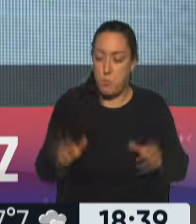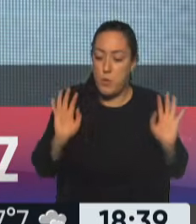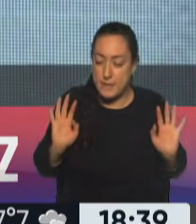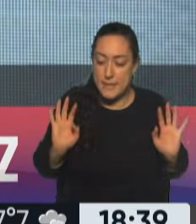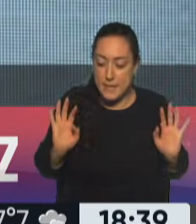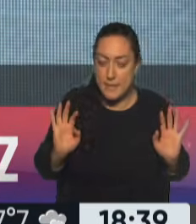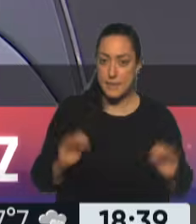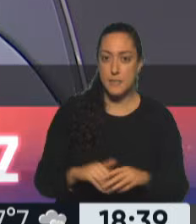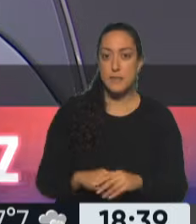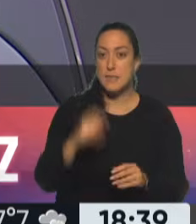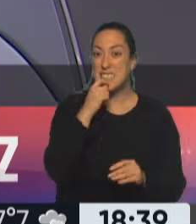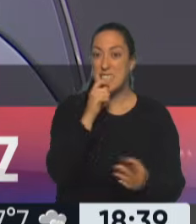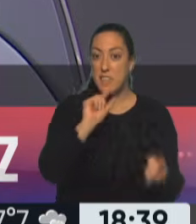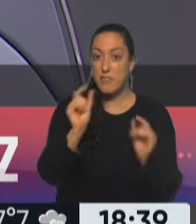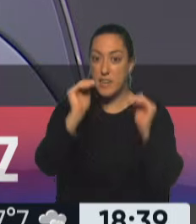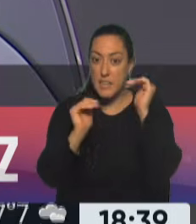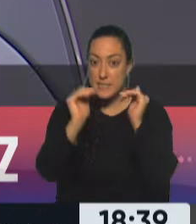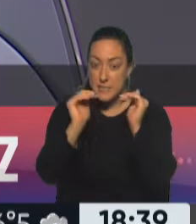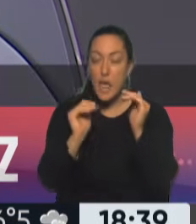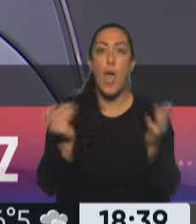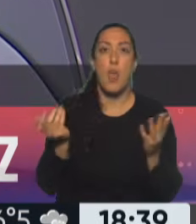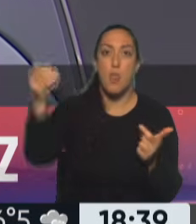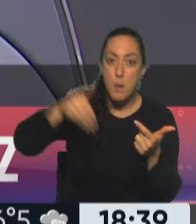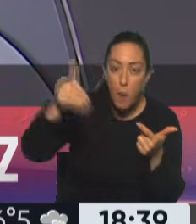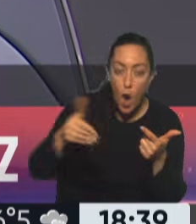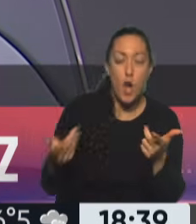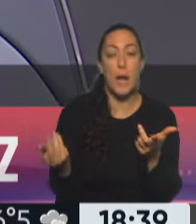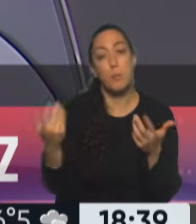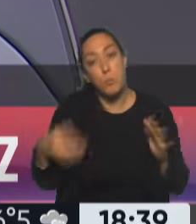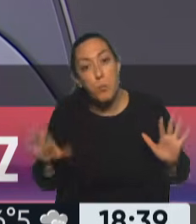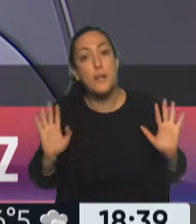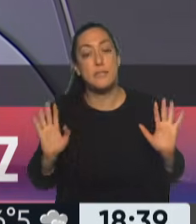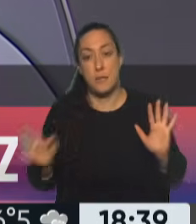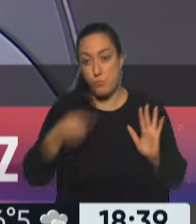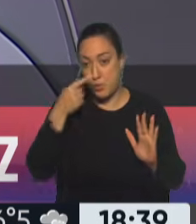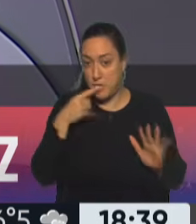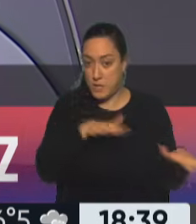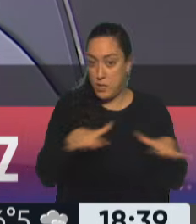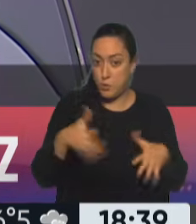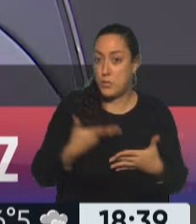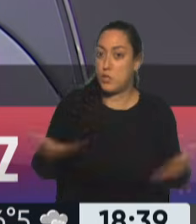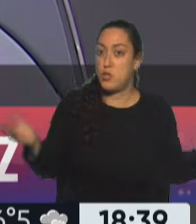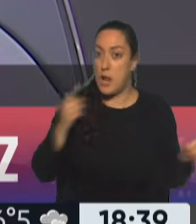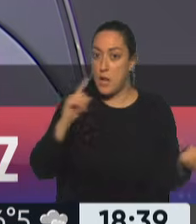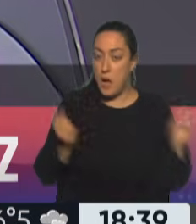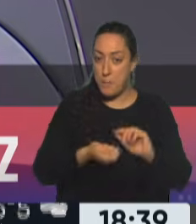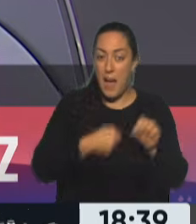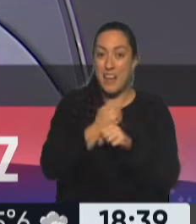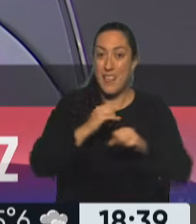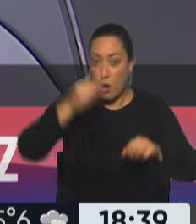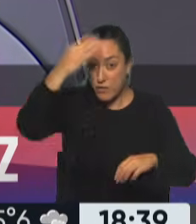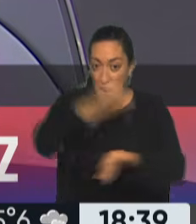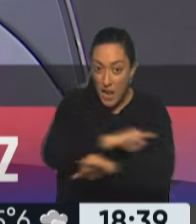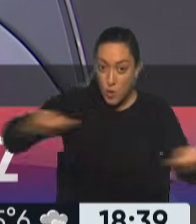todo si los que tarda mucho. Bueno, me parece que ahí va a ser interesante también ver qué pasa efectivamente hasta que llegue